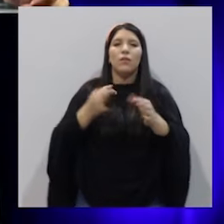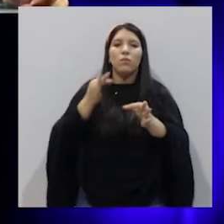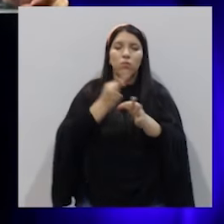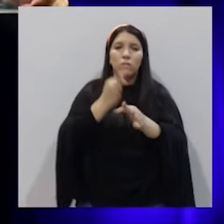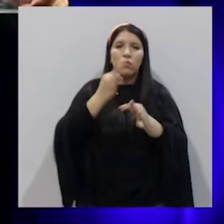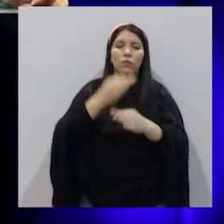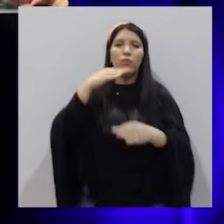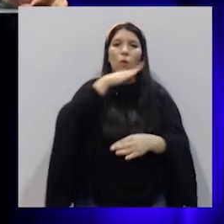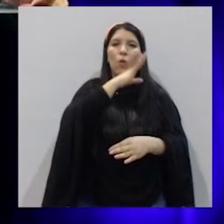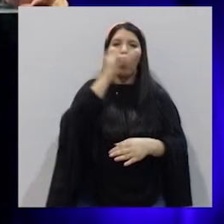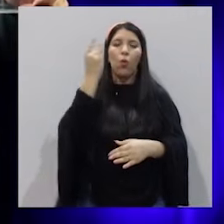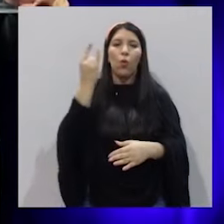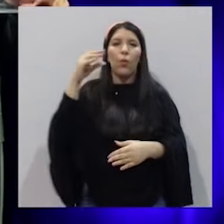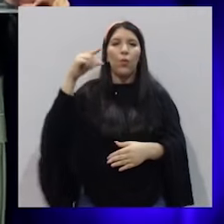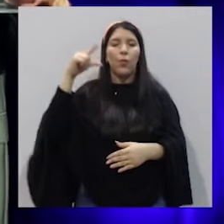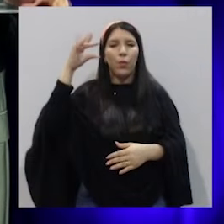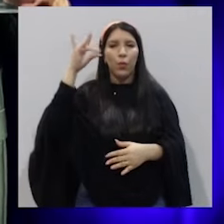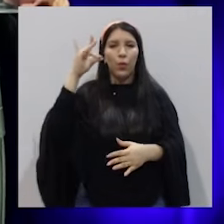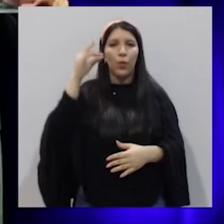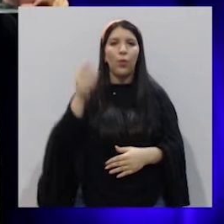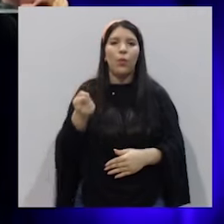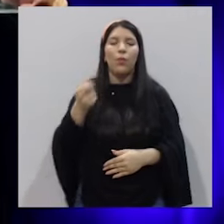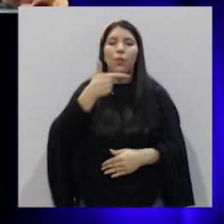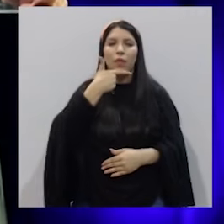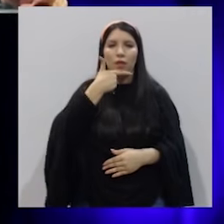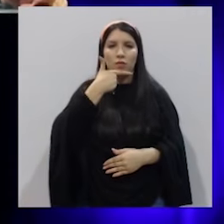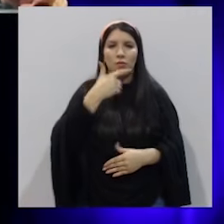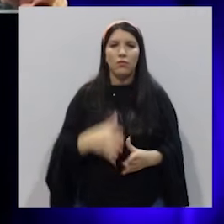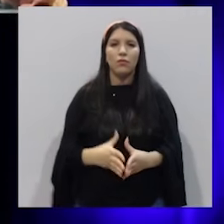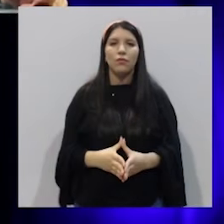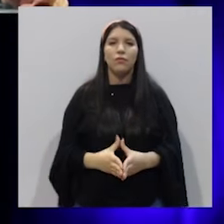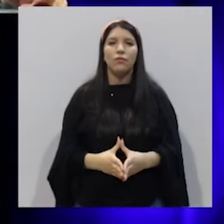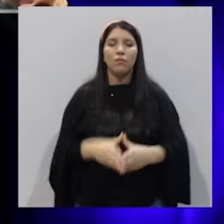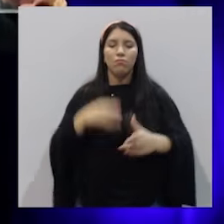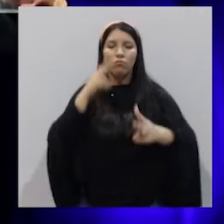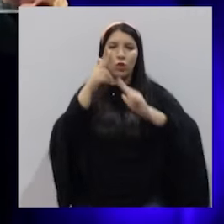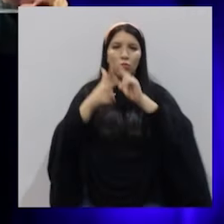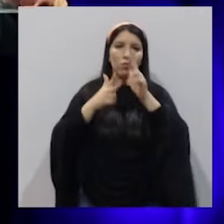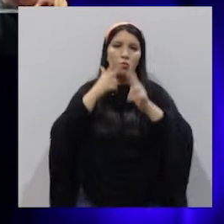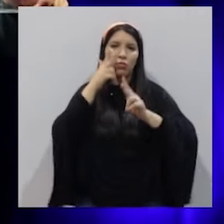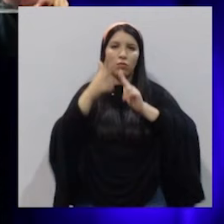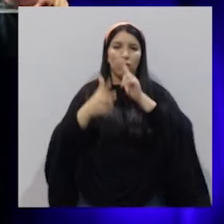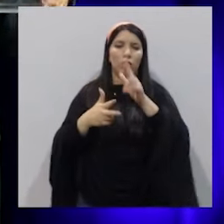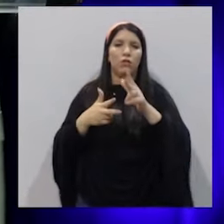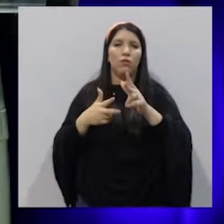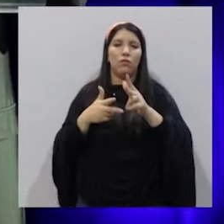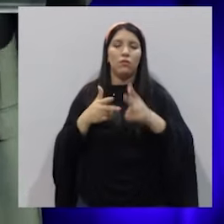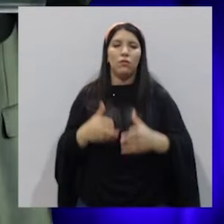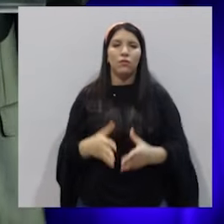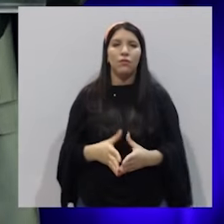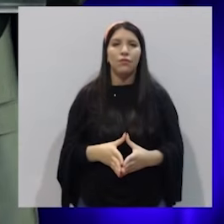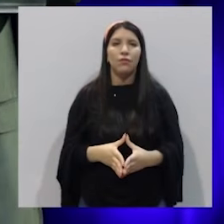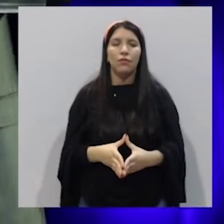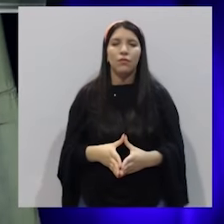fe encomendada una vez por todas a los santos el problema es que se han infiltrado